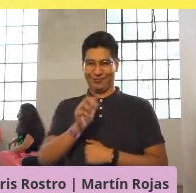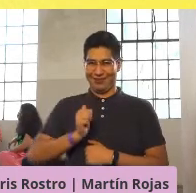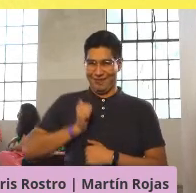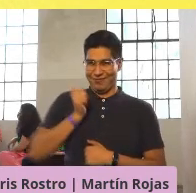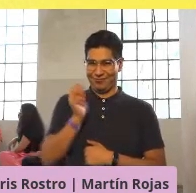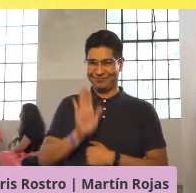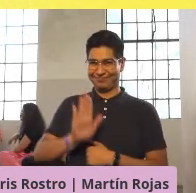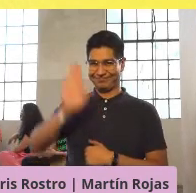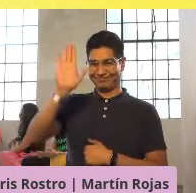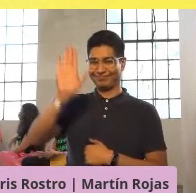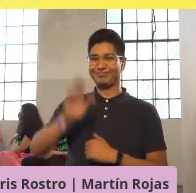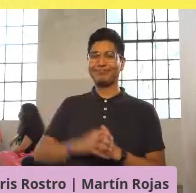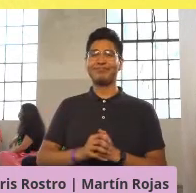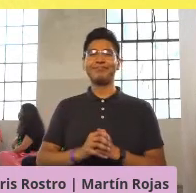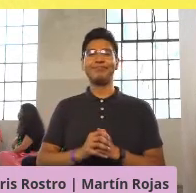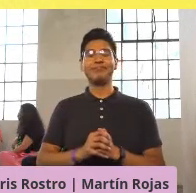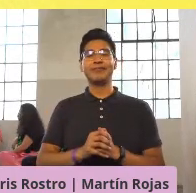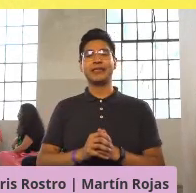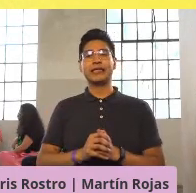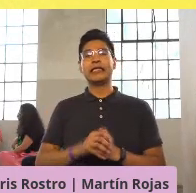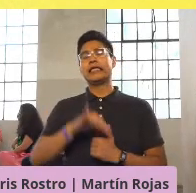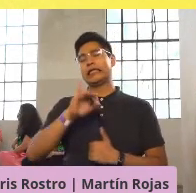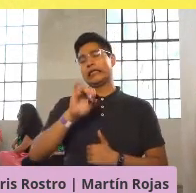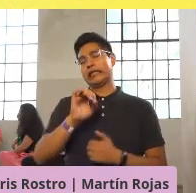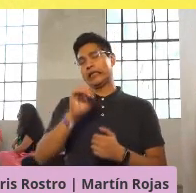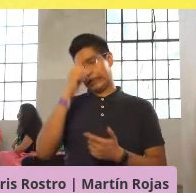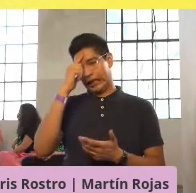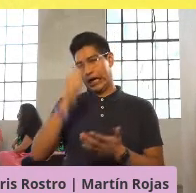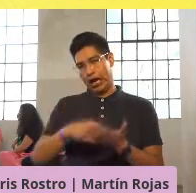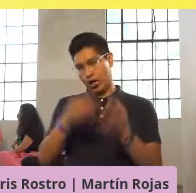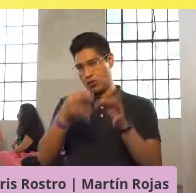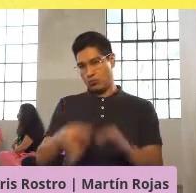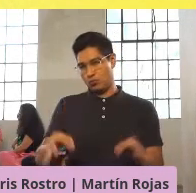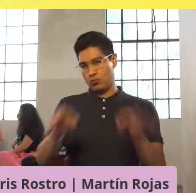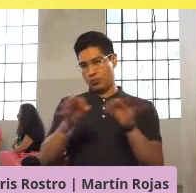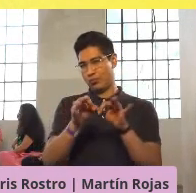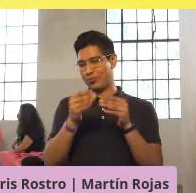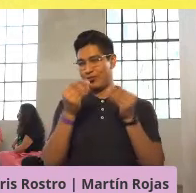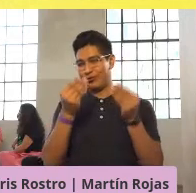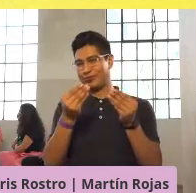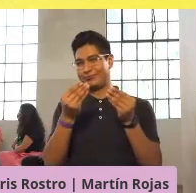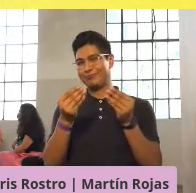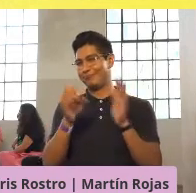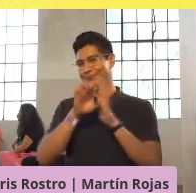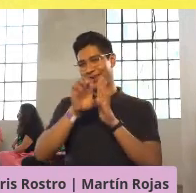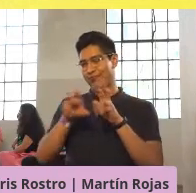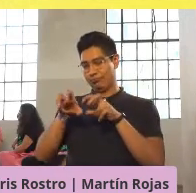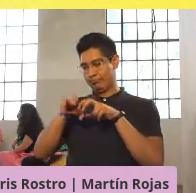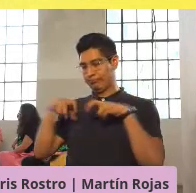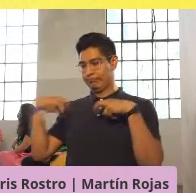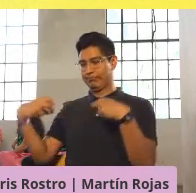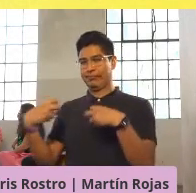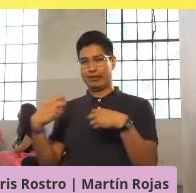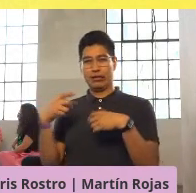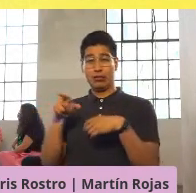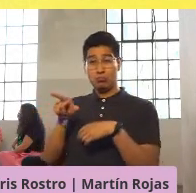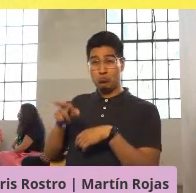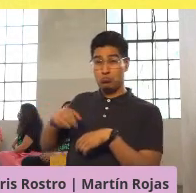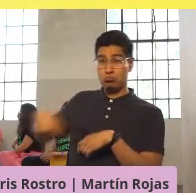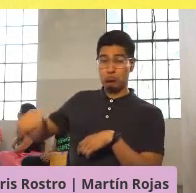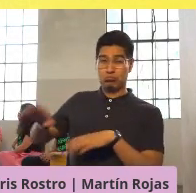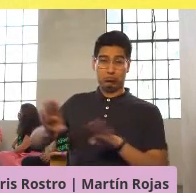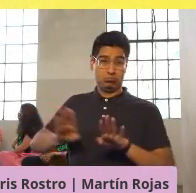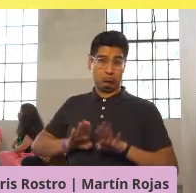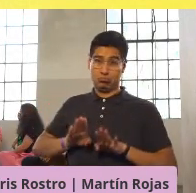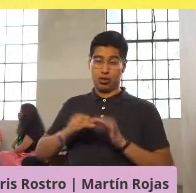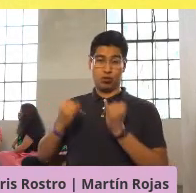moderadora, porque me parece de suma importancia y creo que algunas aquí en la mesa estamos en la misma. Y parte de